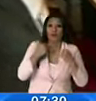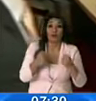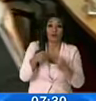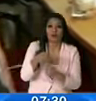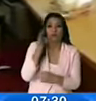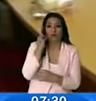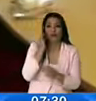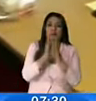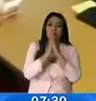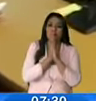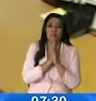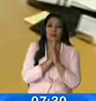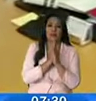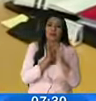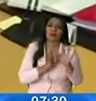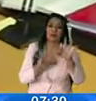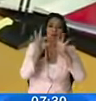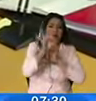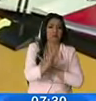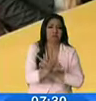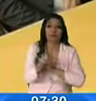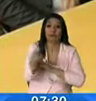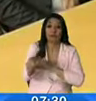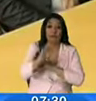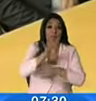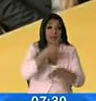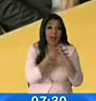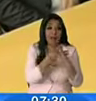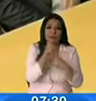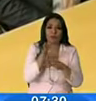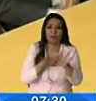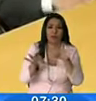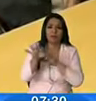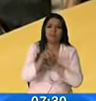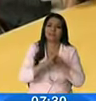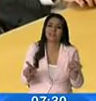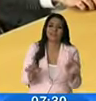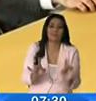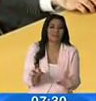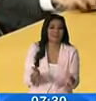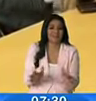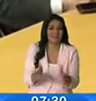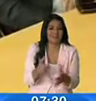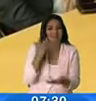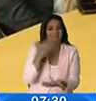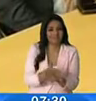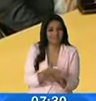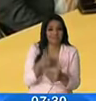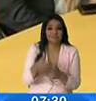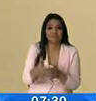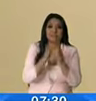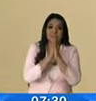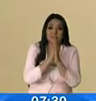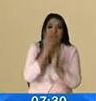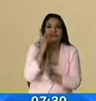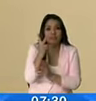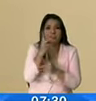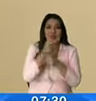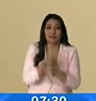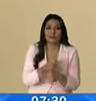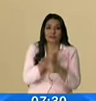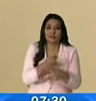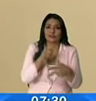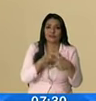catastrófica, solicitaron la sustitución de las medidas cautelares. Sin suerte, después, tres habeas corpus. Como